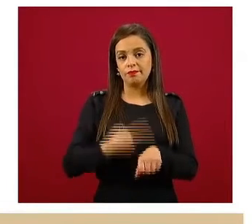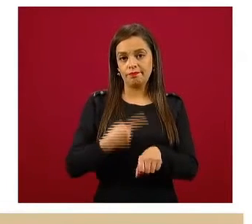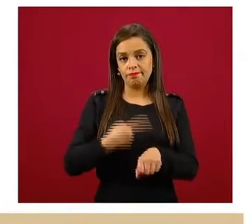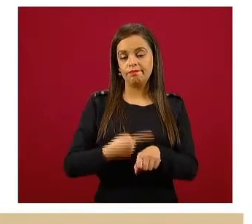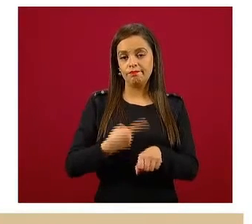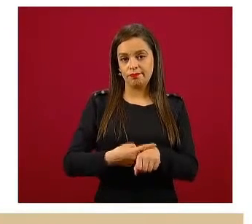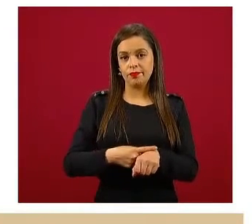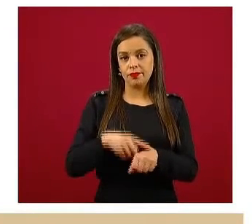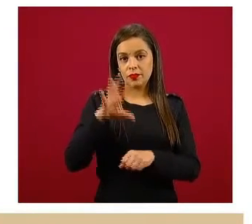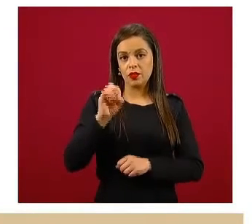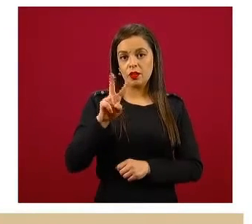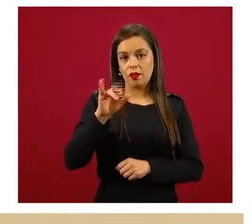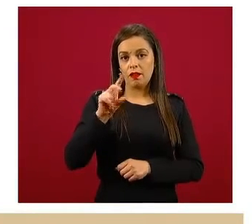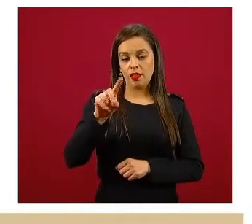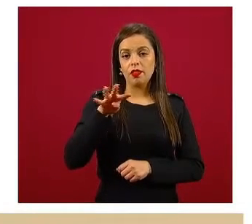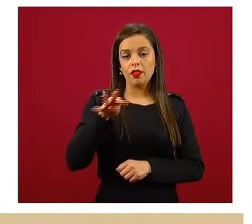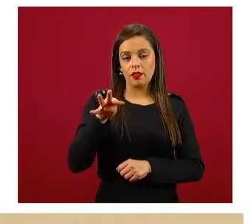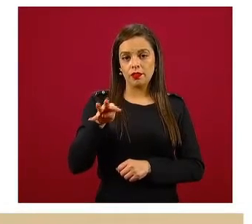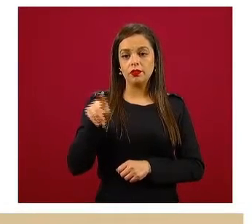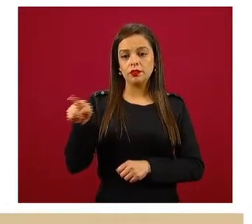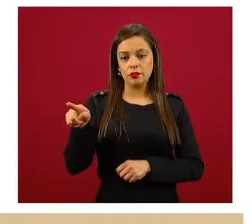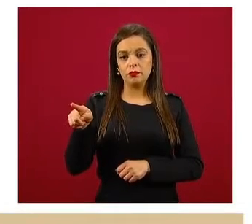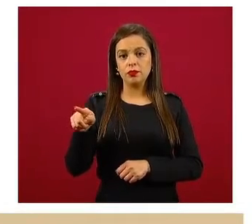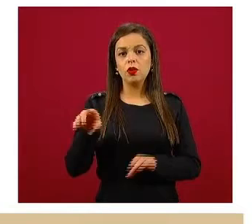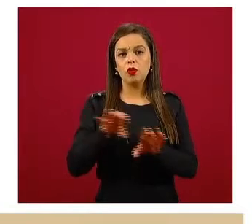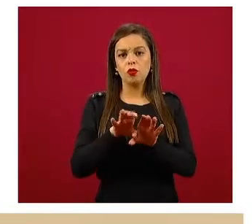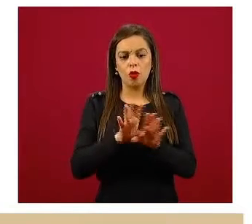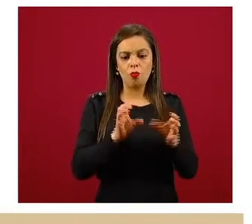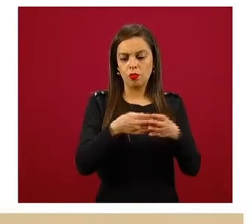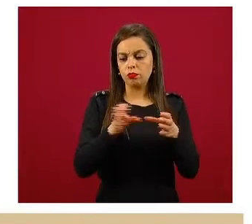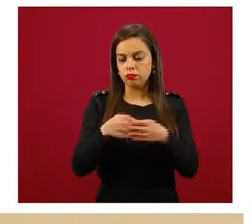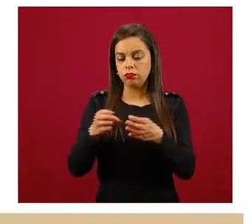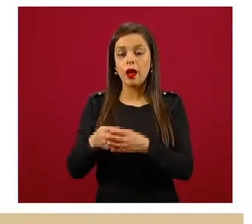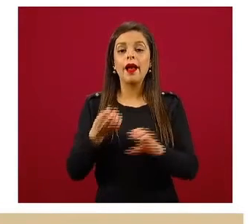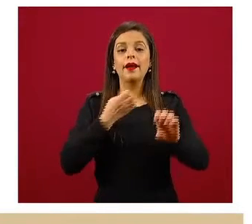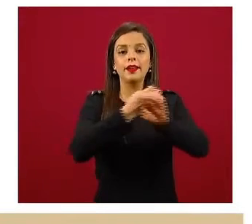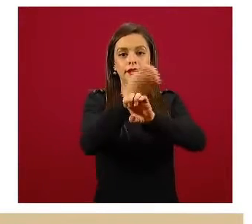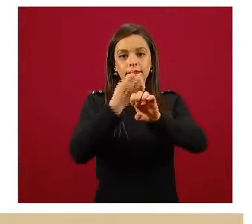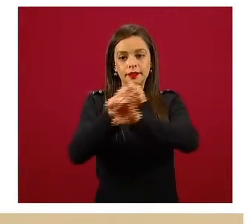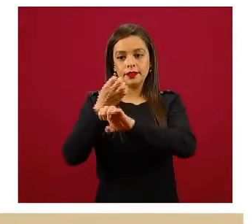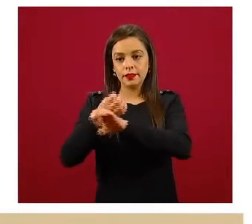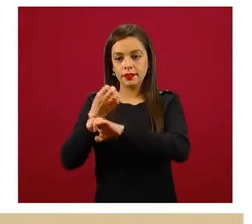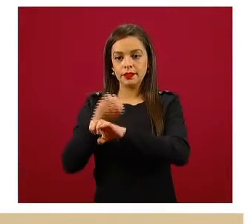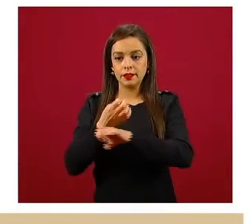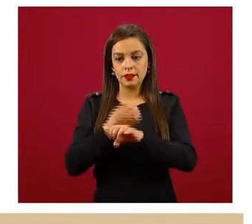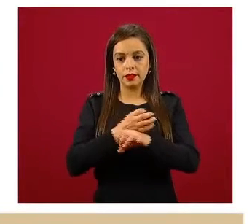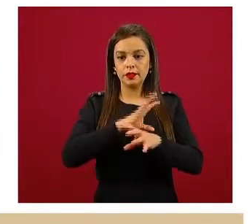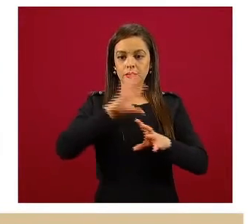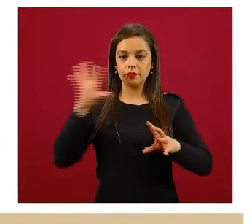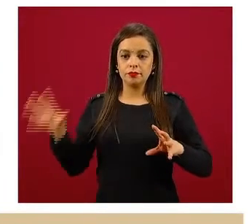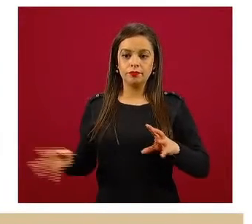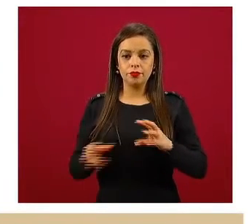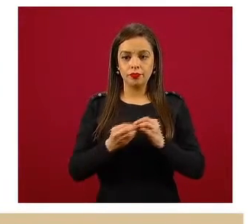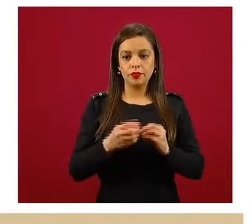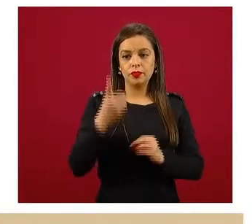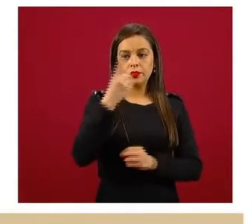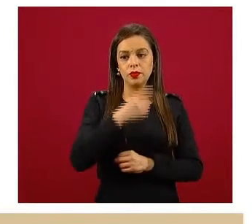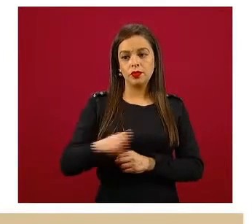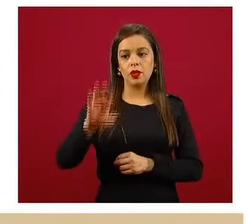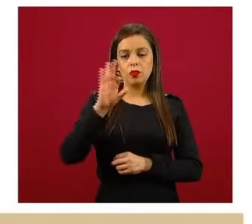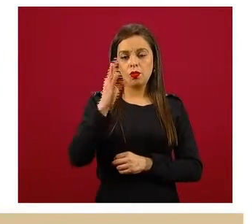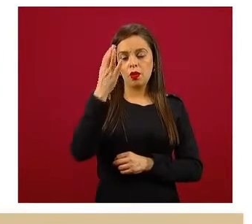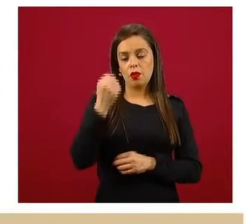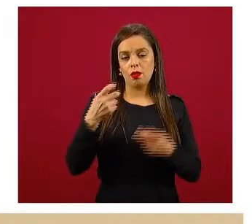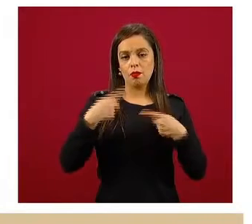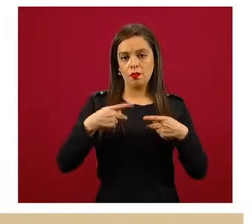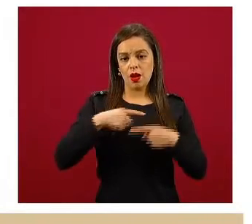enfermedad. Están distribuidos por entidad federativa, el total actualizado es de 149 defunciones, y tienen